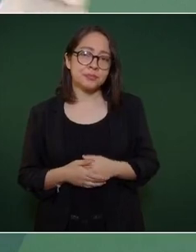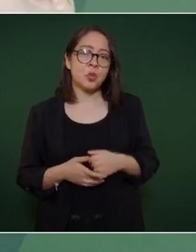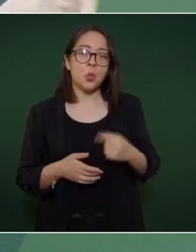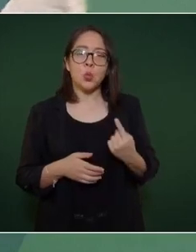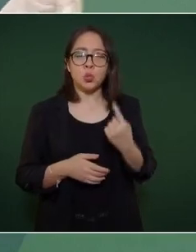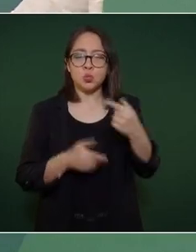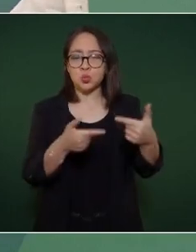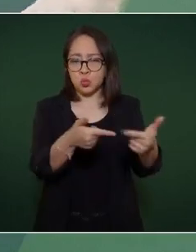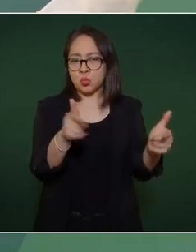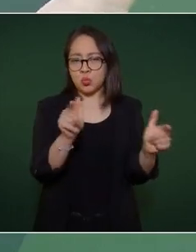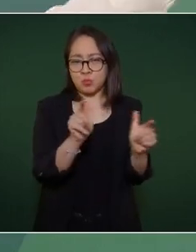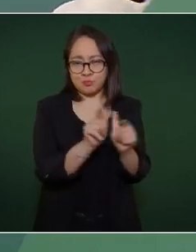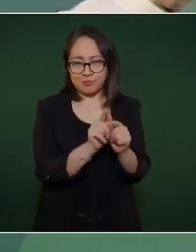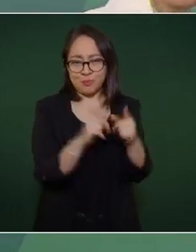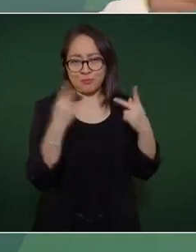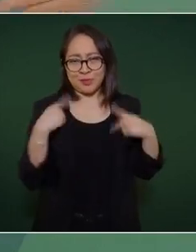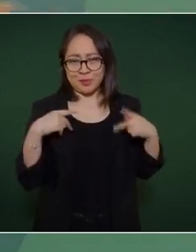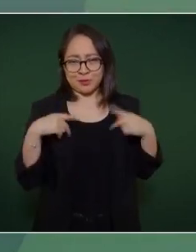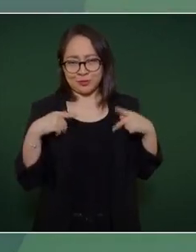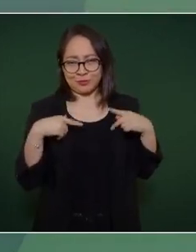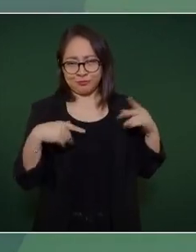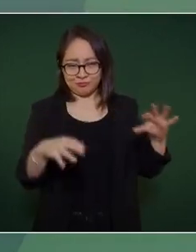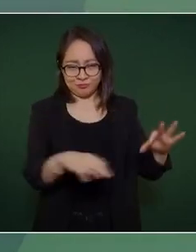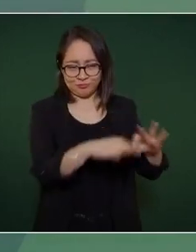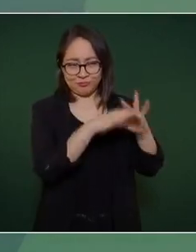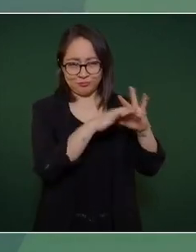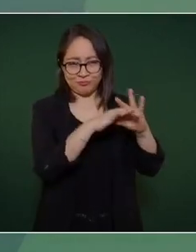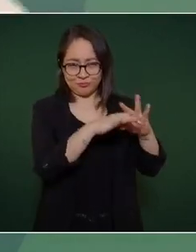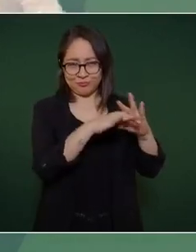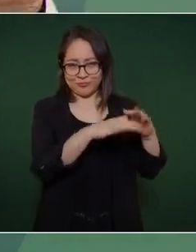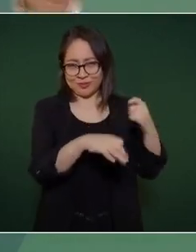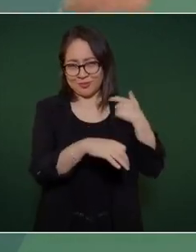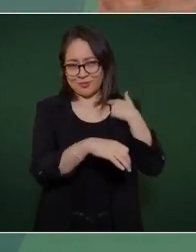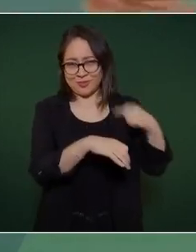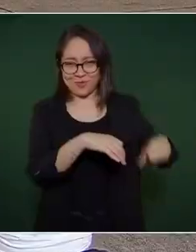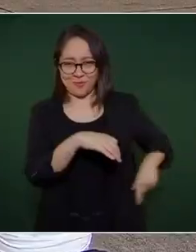conservador de México, igual,